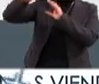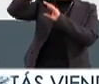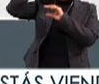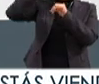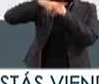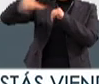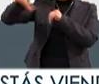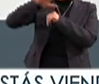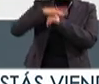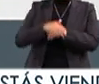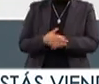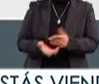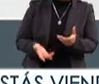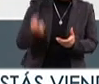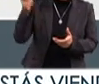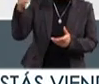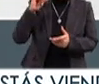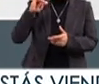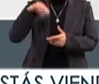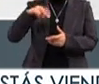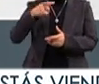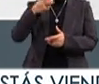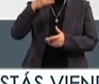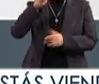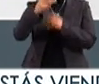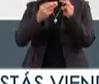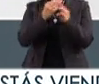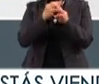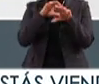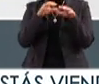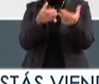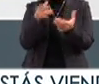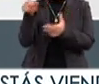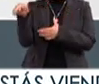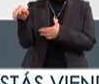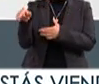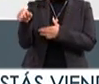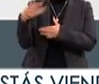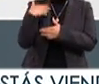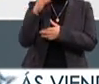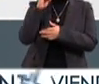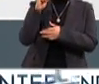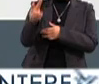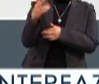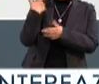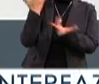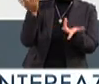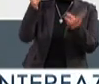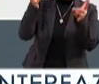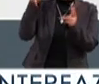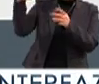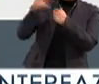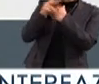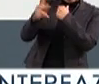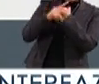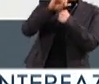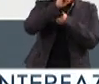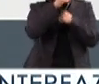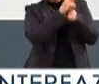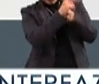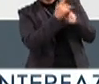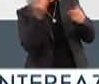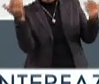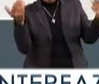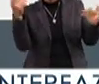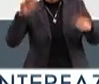que prácticamente es una ingeniería a nivel mundial ya que tomando en cuenta los aspectos de un país y los aspectos de otro